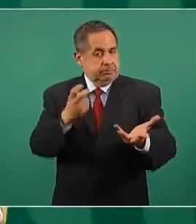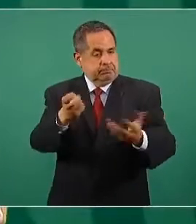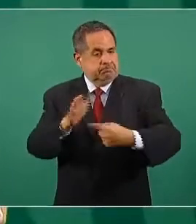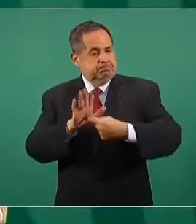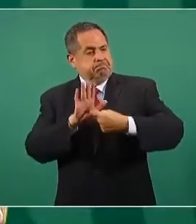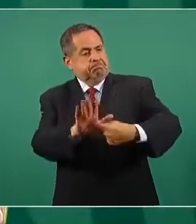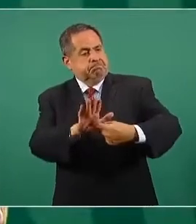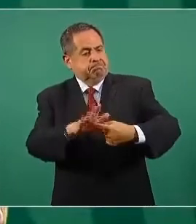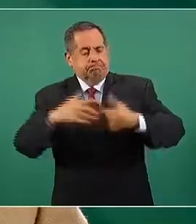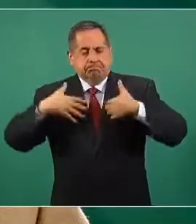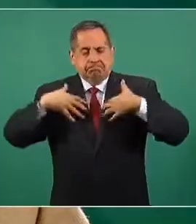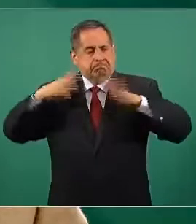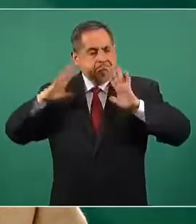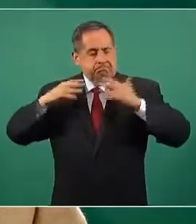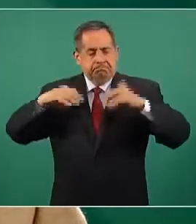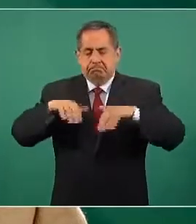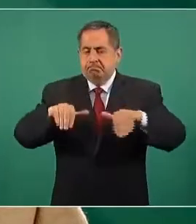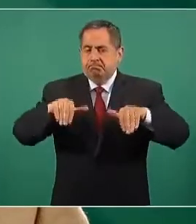ejemplo,